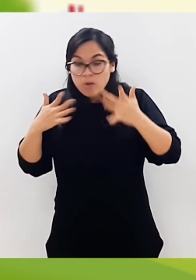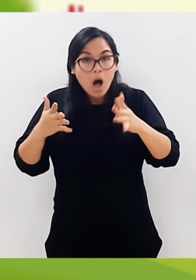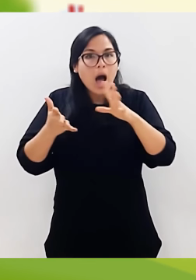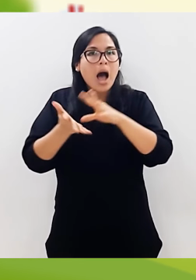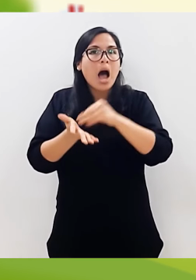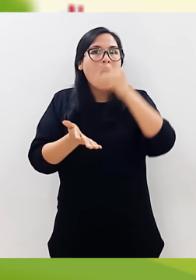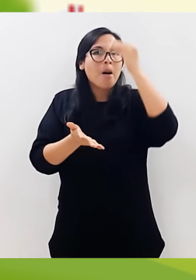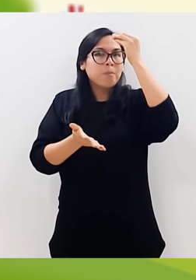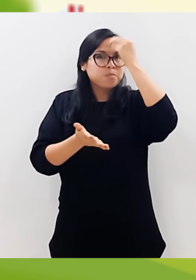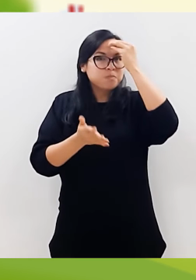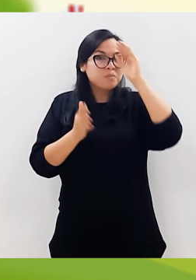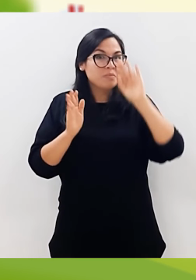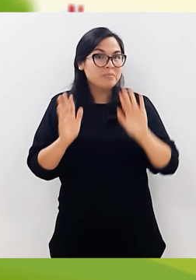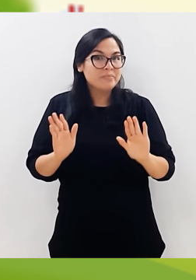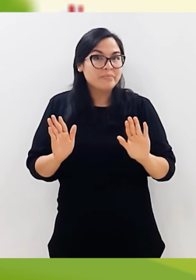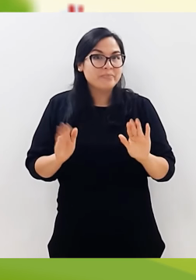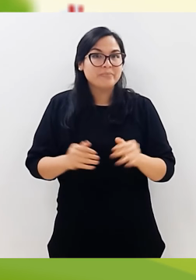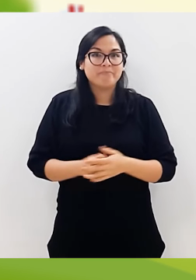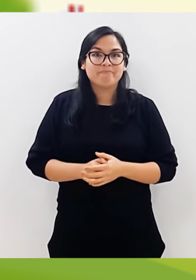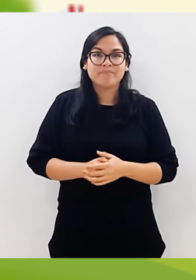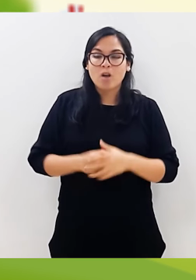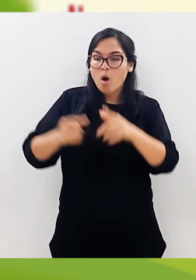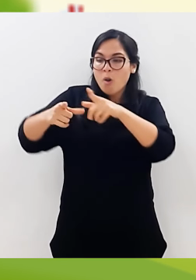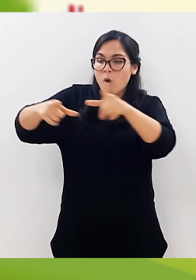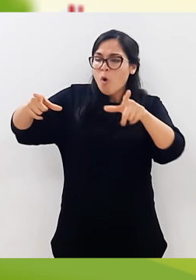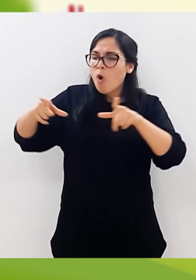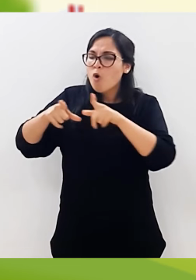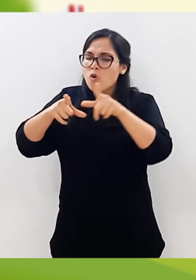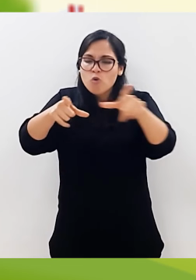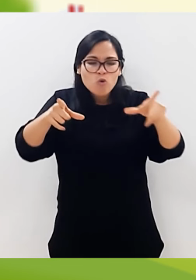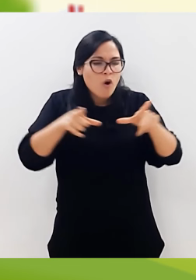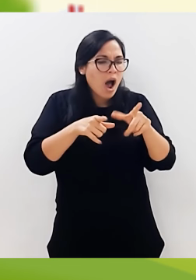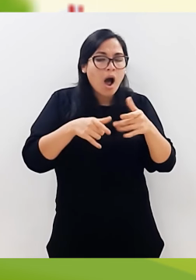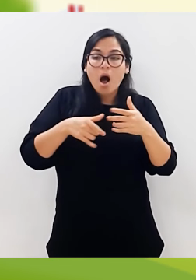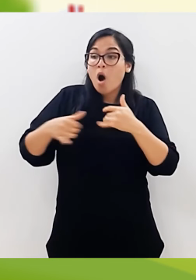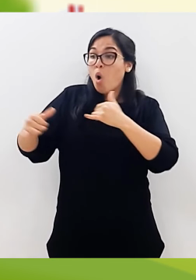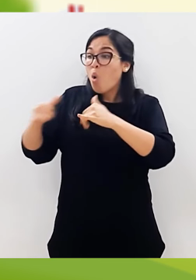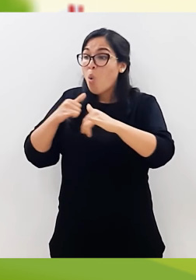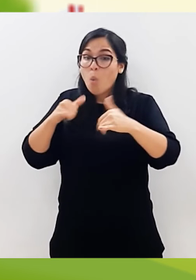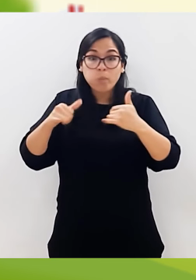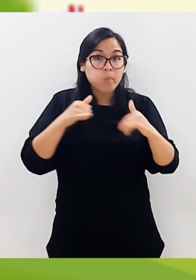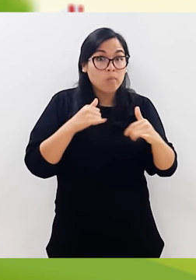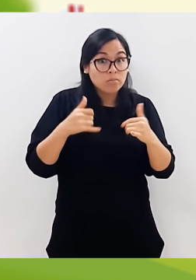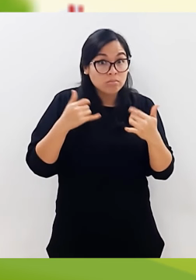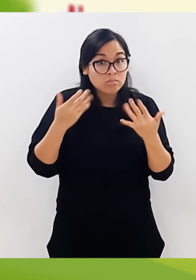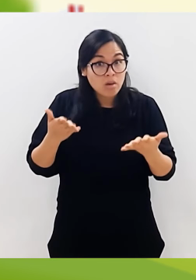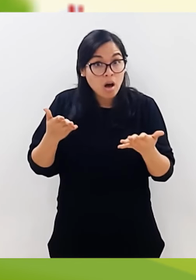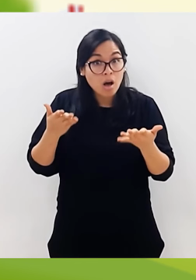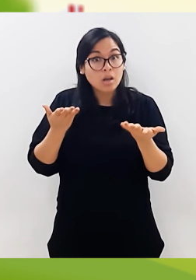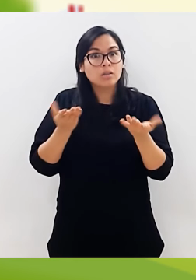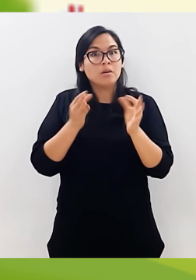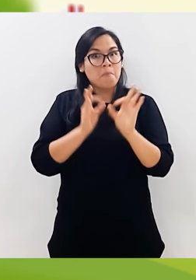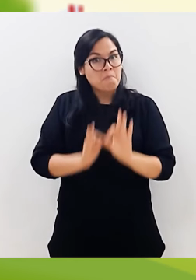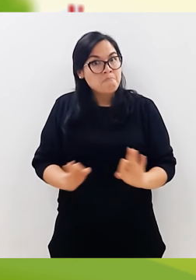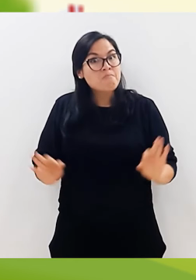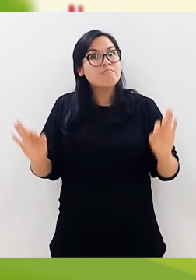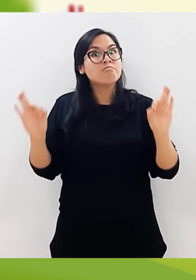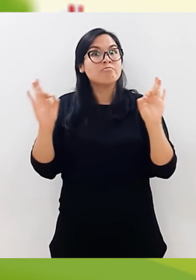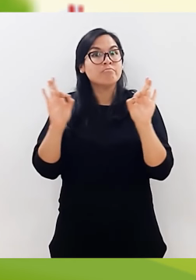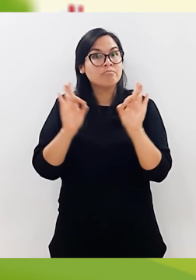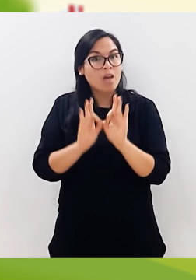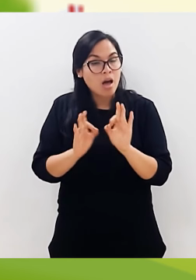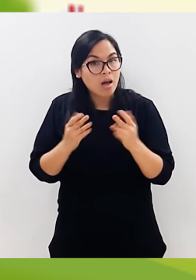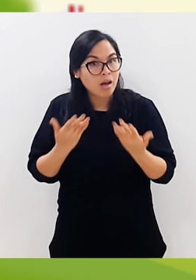experimentamos y aprendemos. Los espacios de recreación y juego